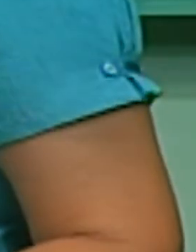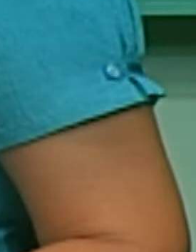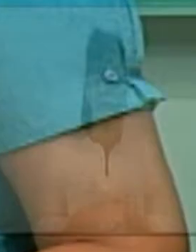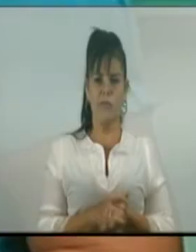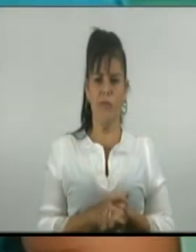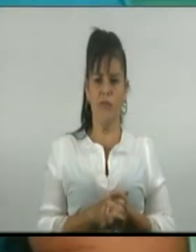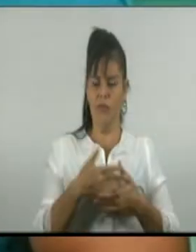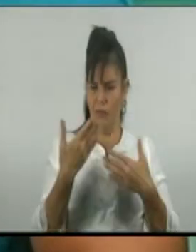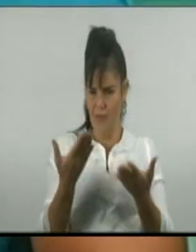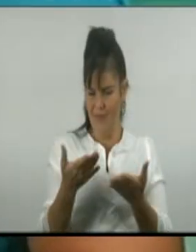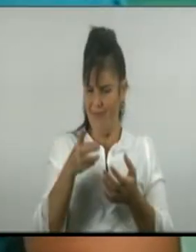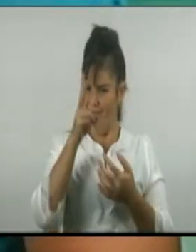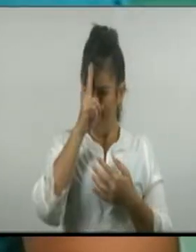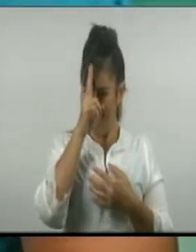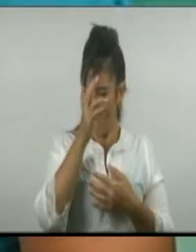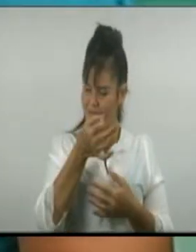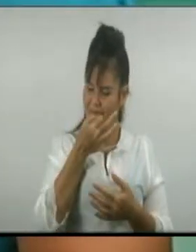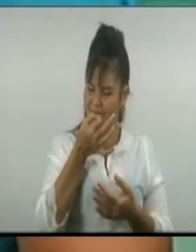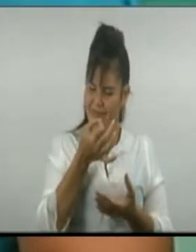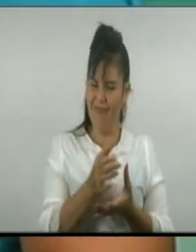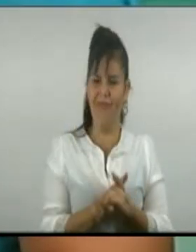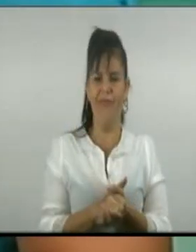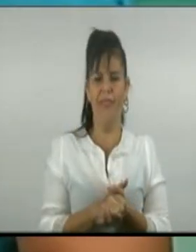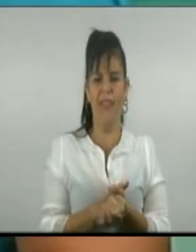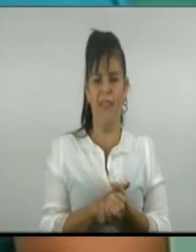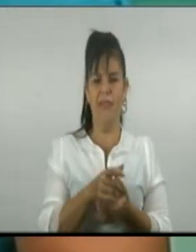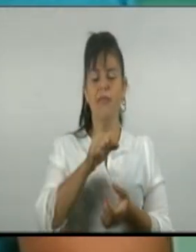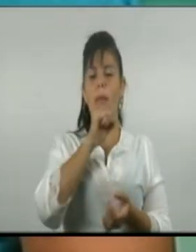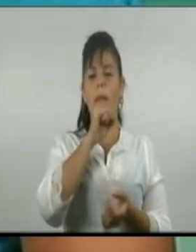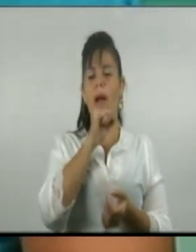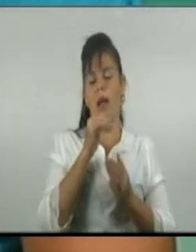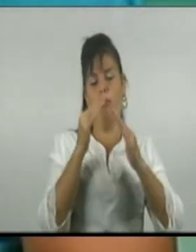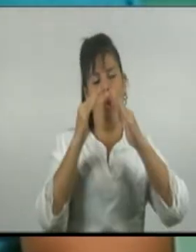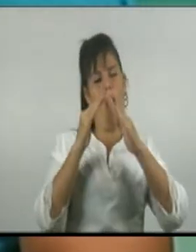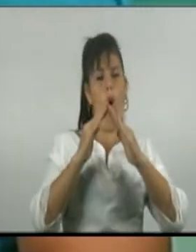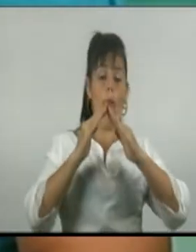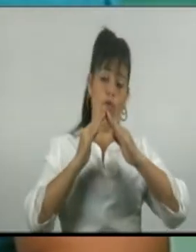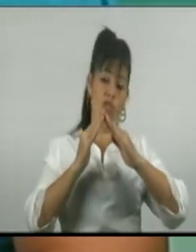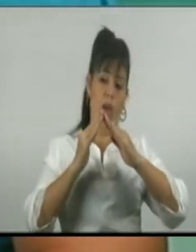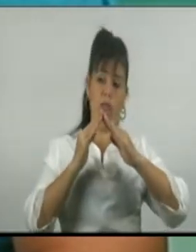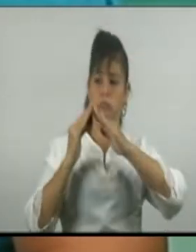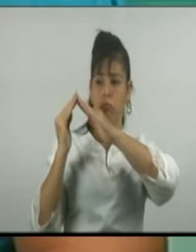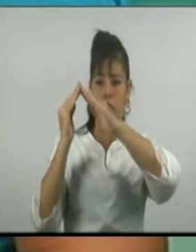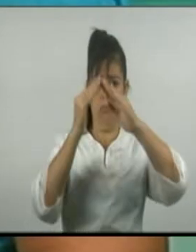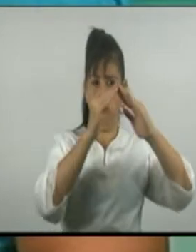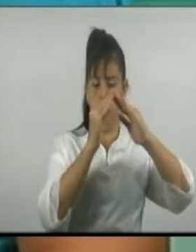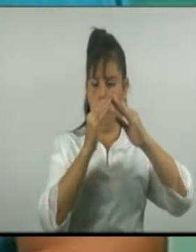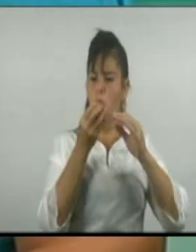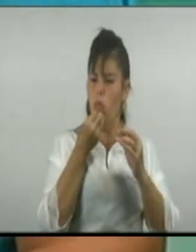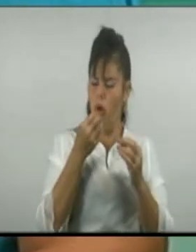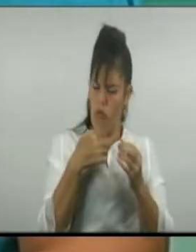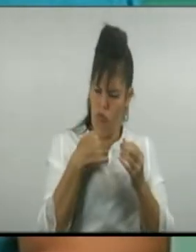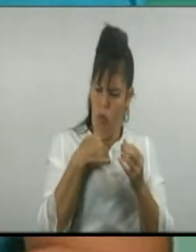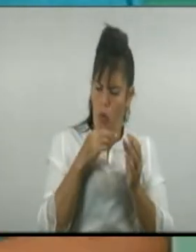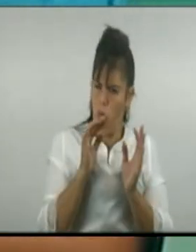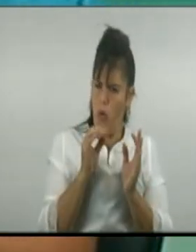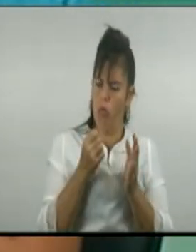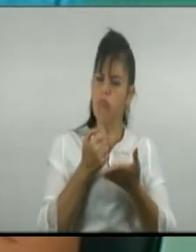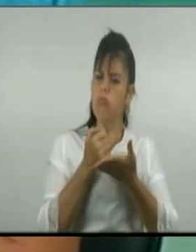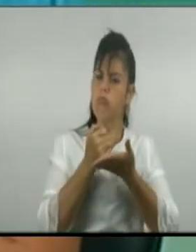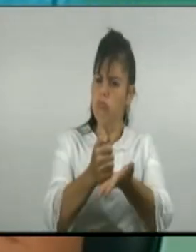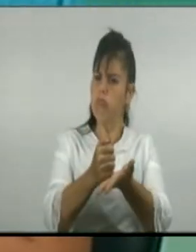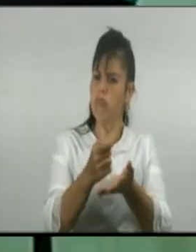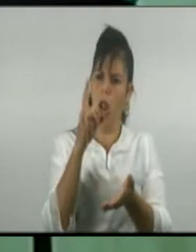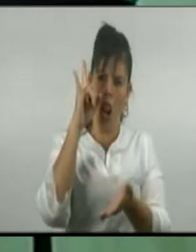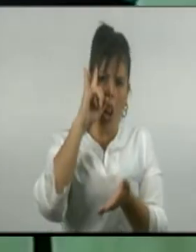entonces doctor carlos rafael una madre está en la comunidad considera que puede donar lo desea que ya explicó que